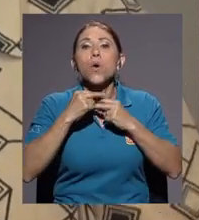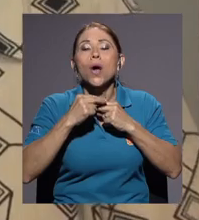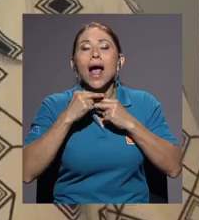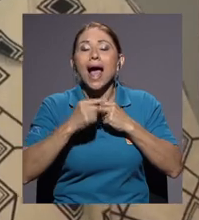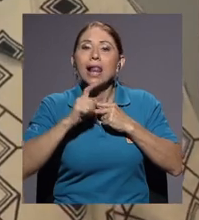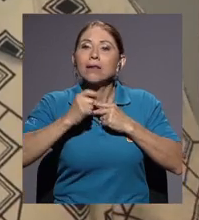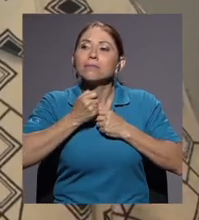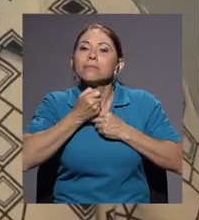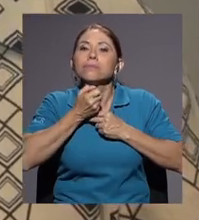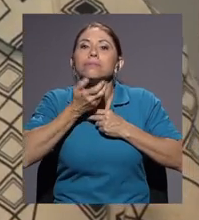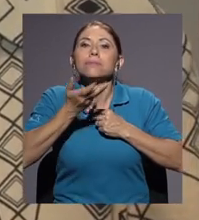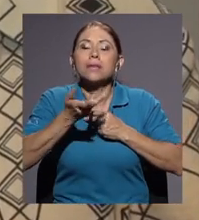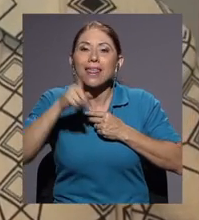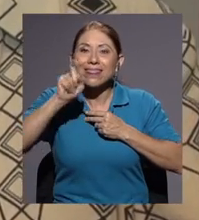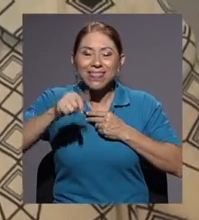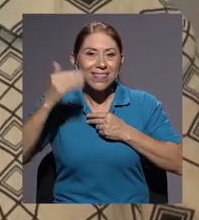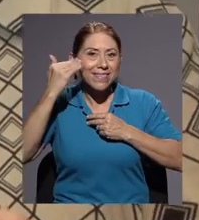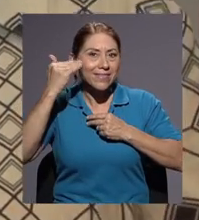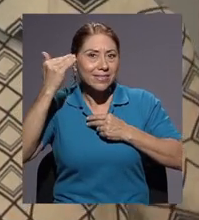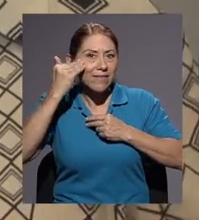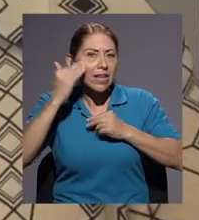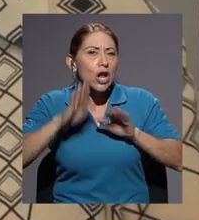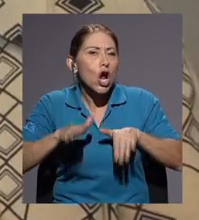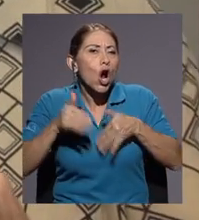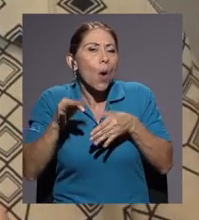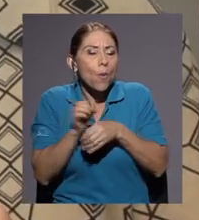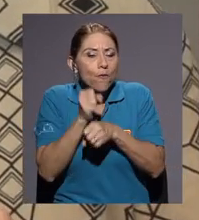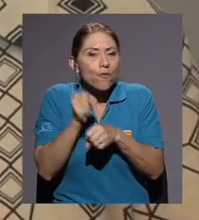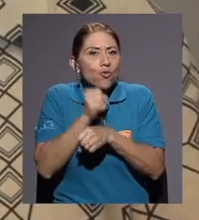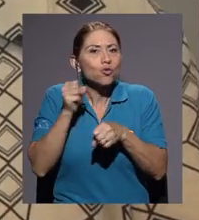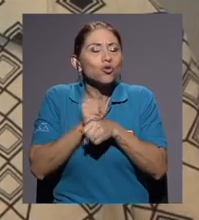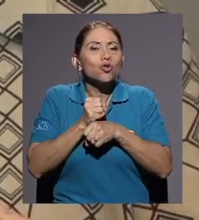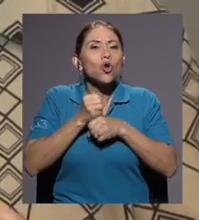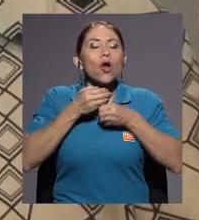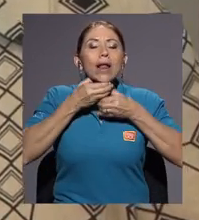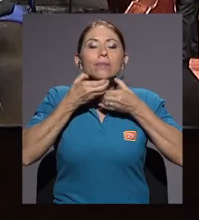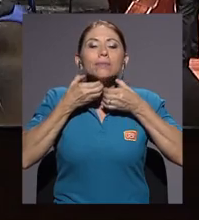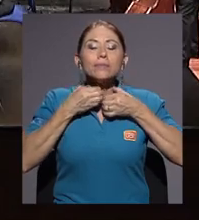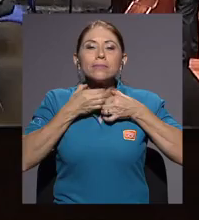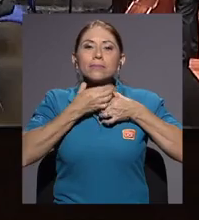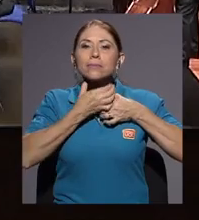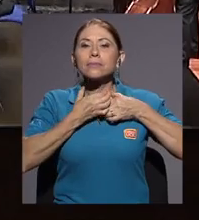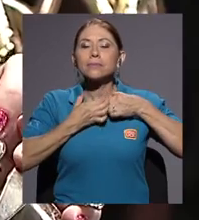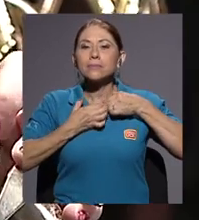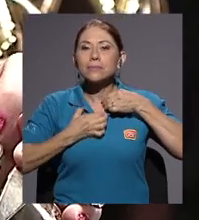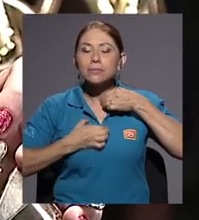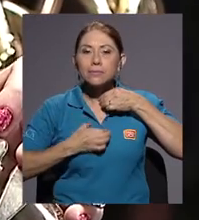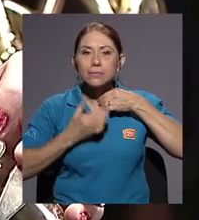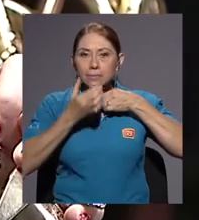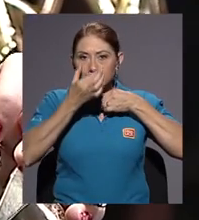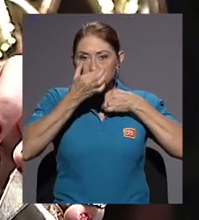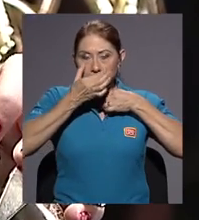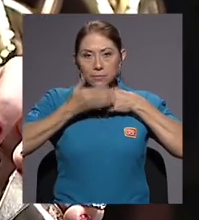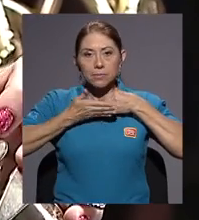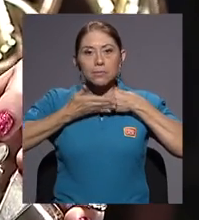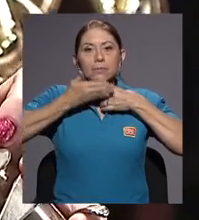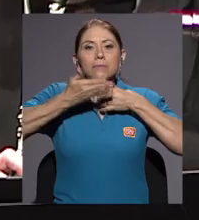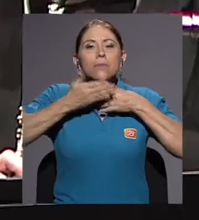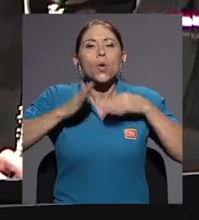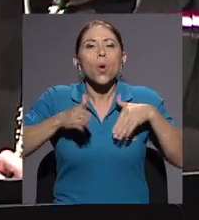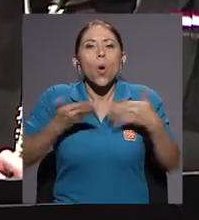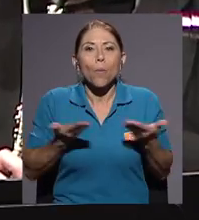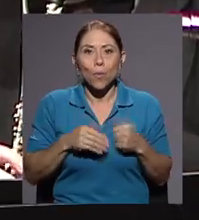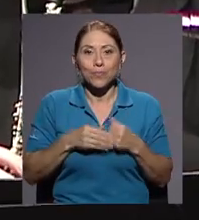el funcionamiento de los órganos respiratorios, cómo se respira profundo. Paralelamente a